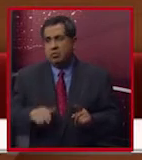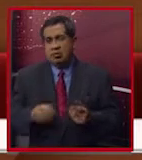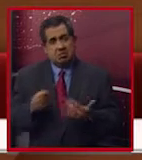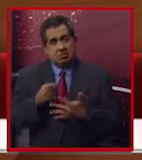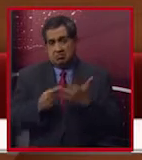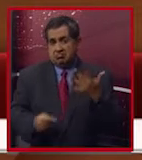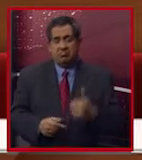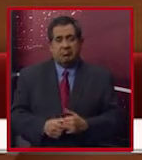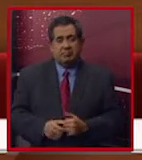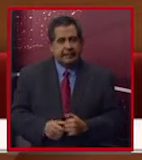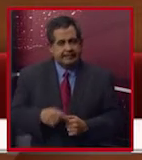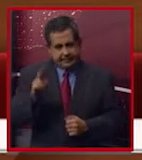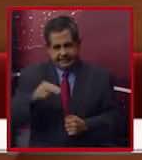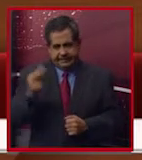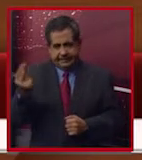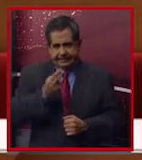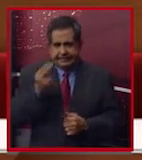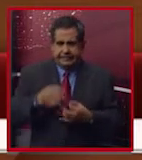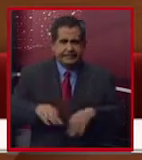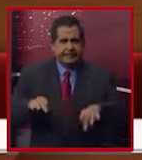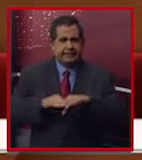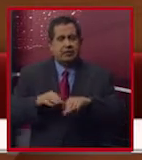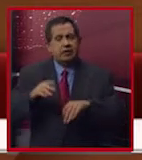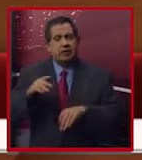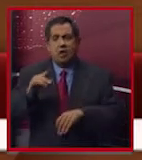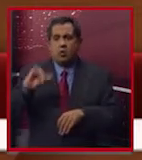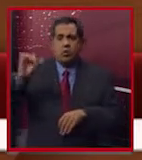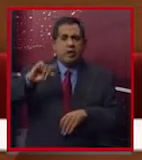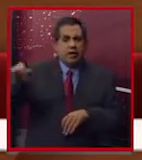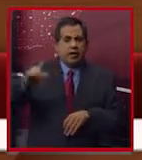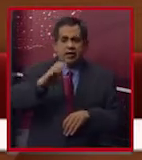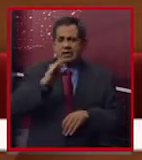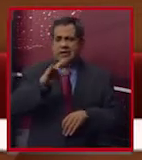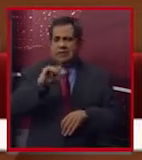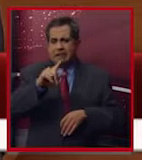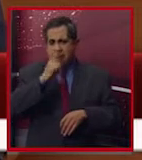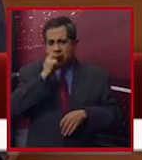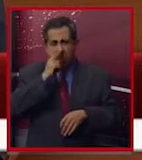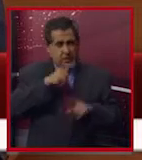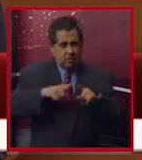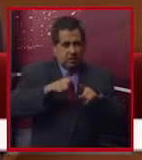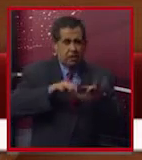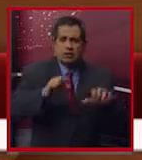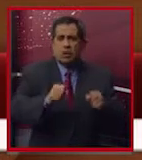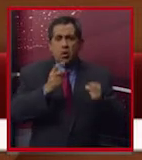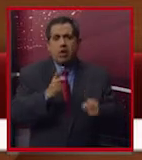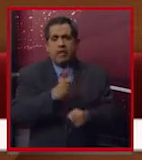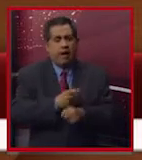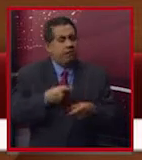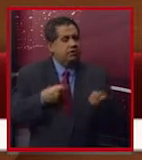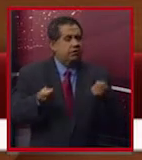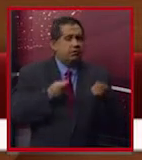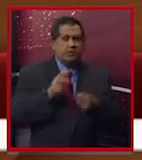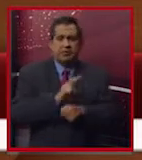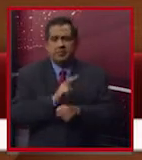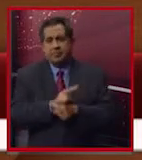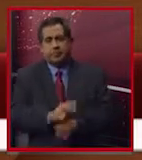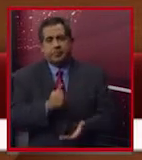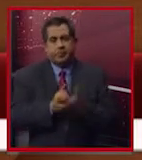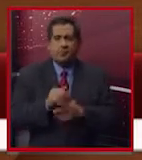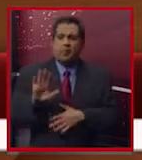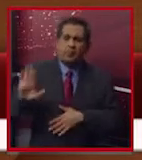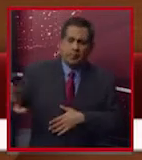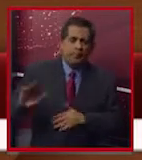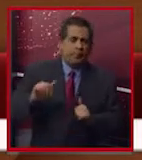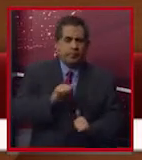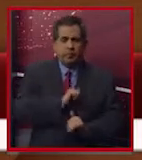otras. Es necesario y urgente que las autoridades civiles recuperen el ámbito de la seguridad pública, en tanto las Fuerzas Armadas